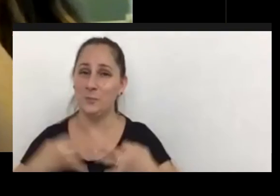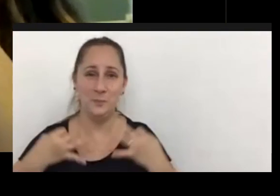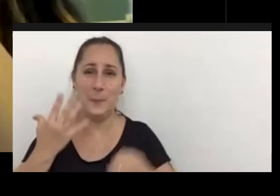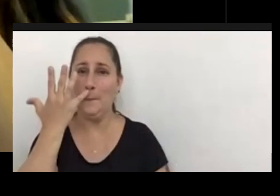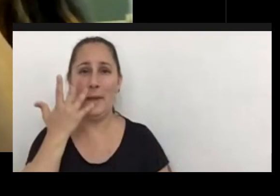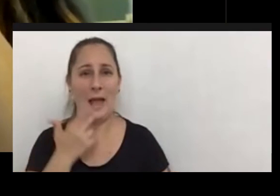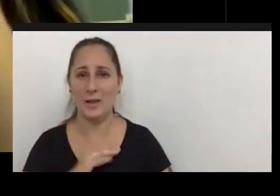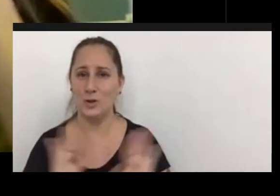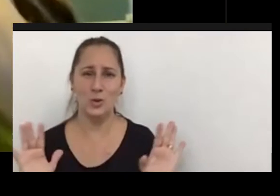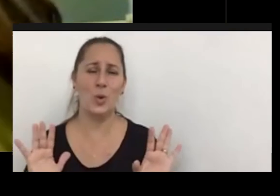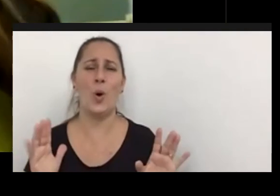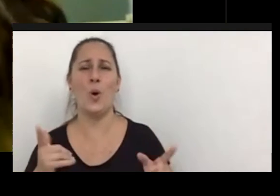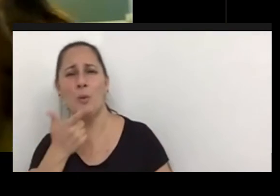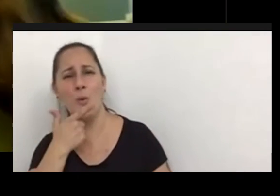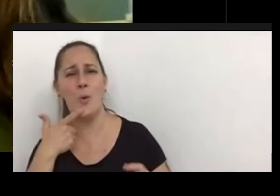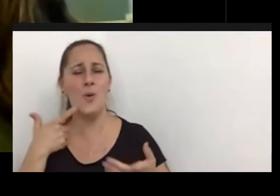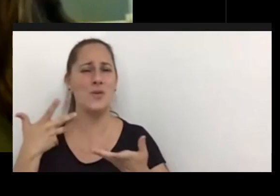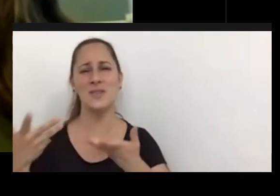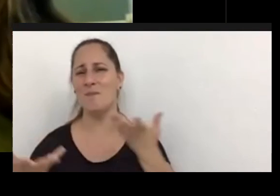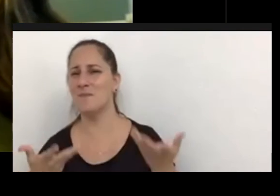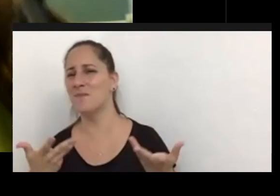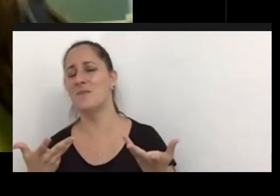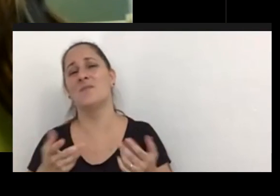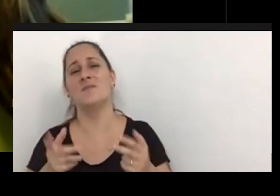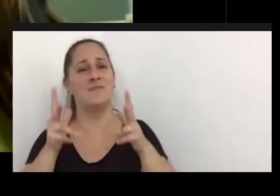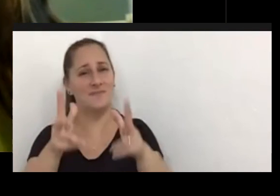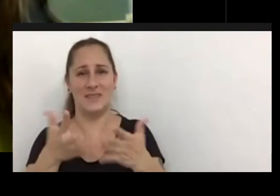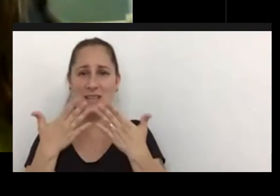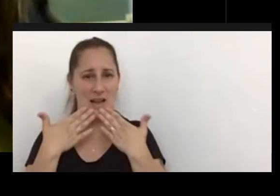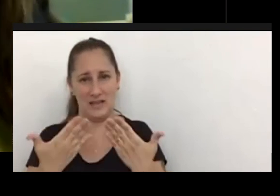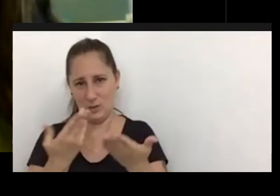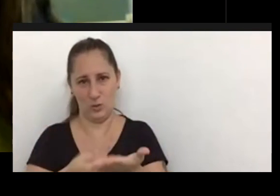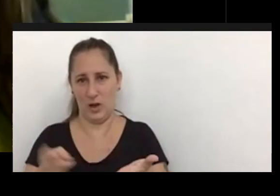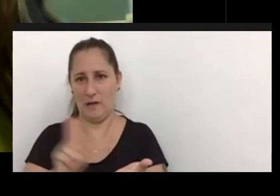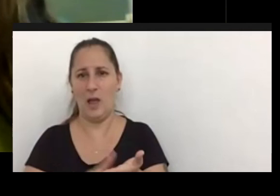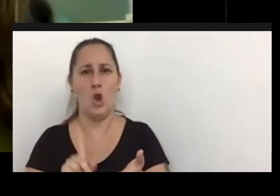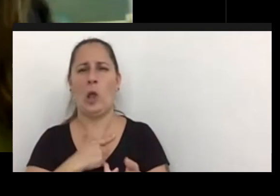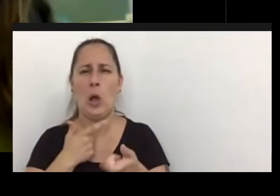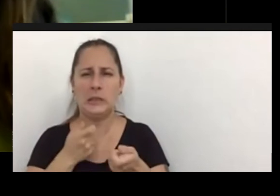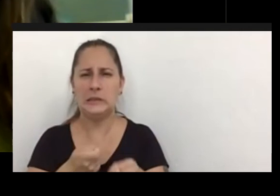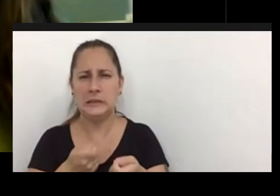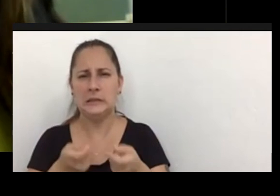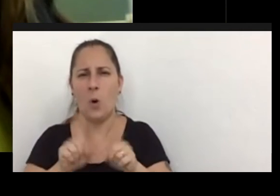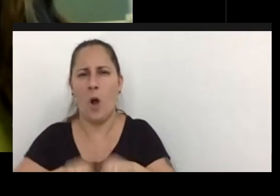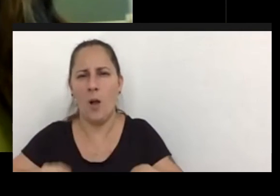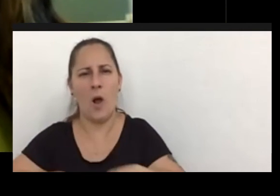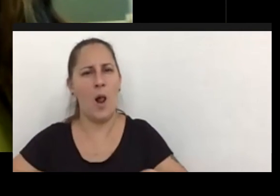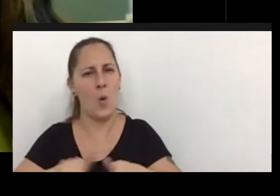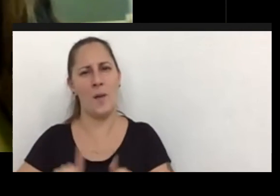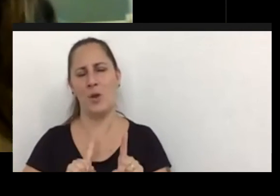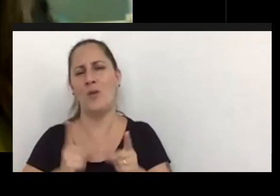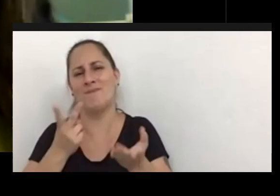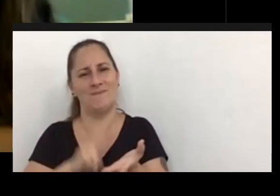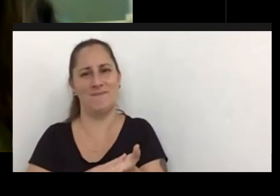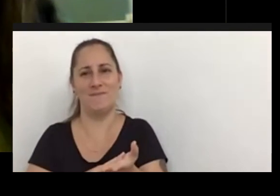Súper ameno. Te agradezco, bueno, de nuevo. No quiero ser insistente y agotarlos, pero de nuevo, de verdad, Cris, es